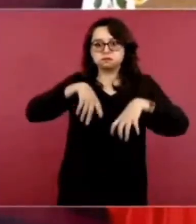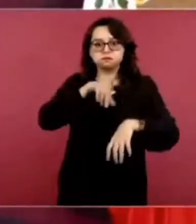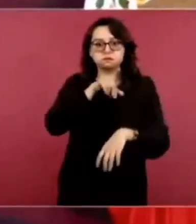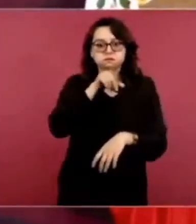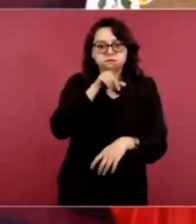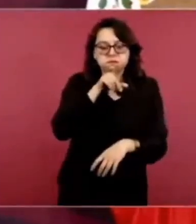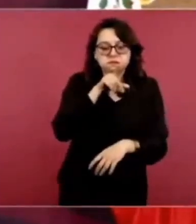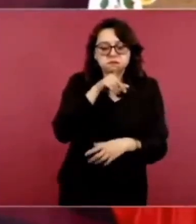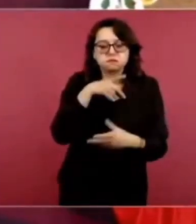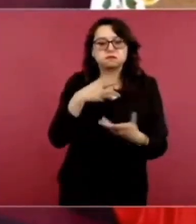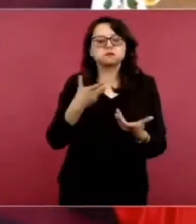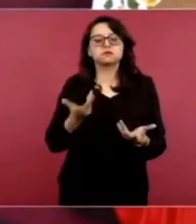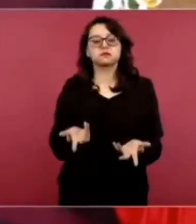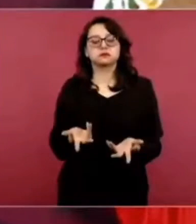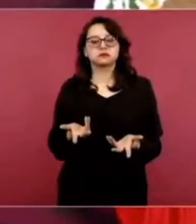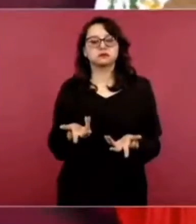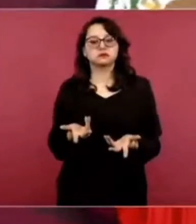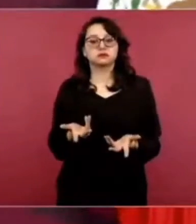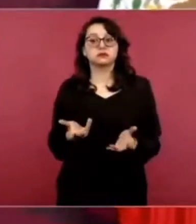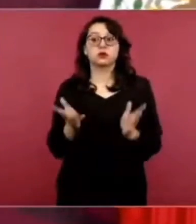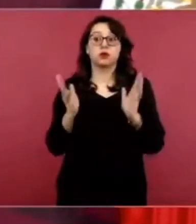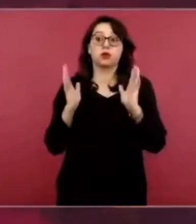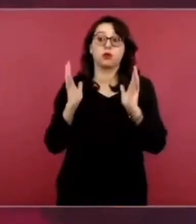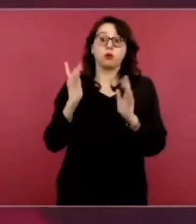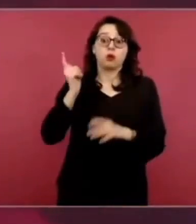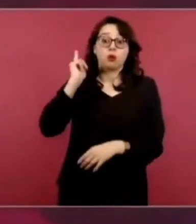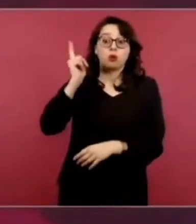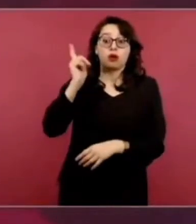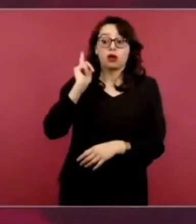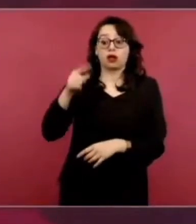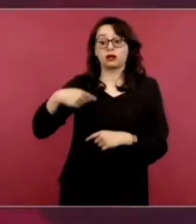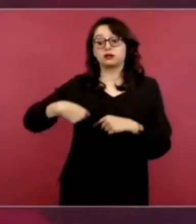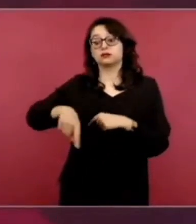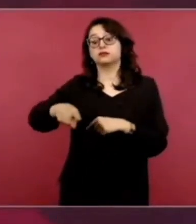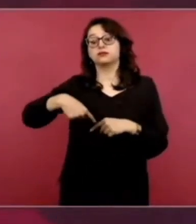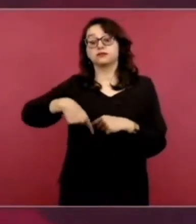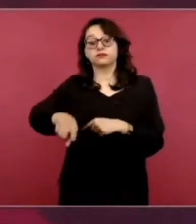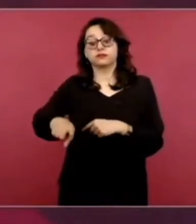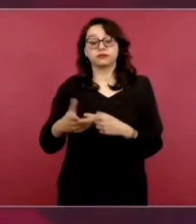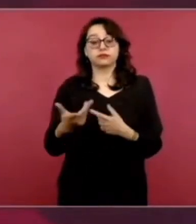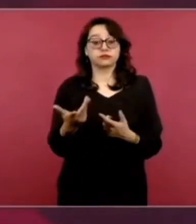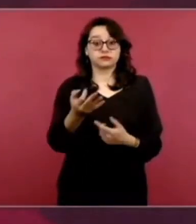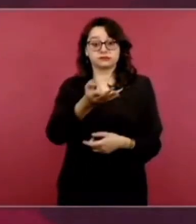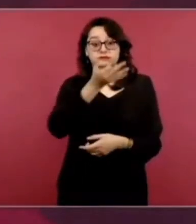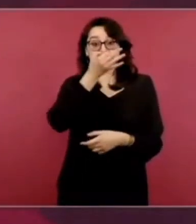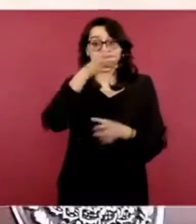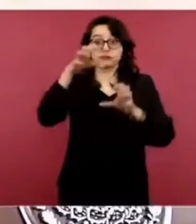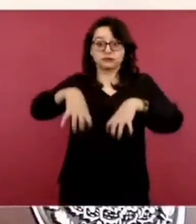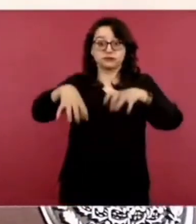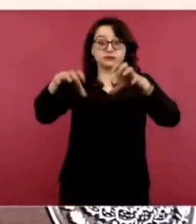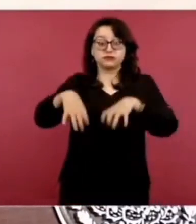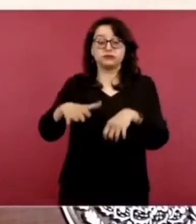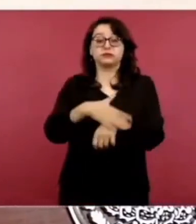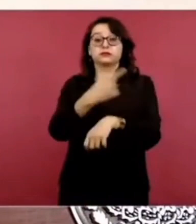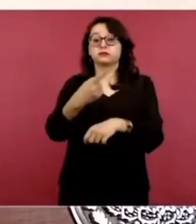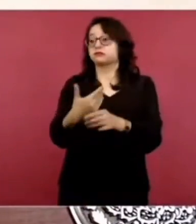se espera que llueva, llevan 15 días sin lluvias